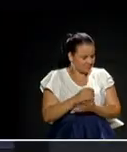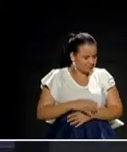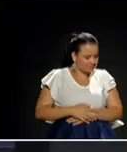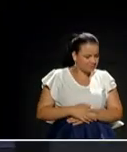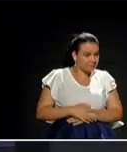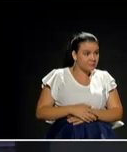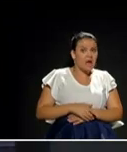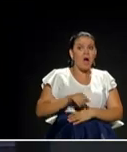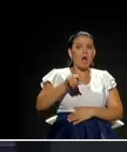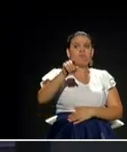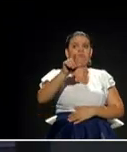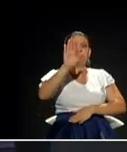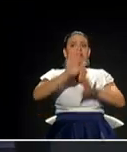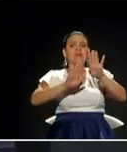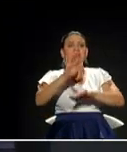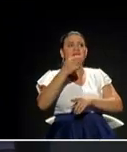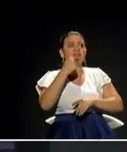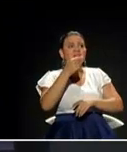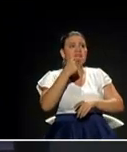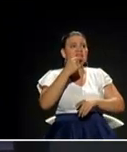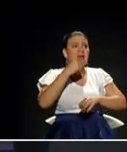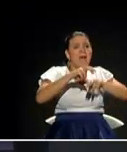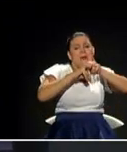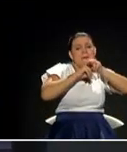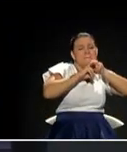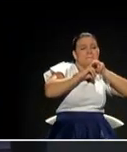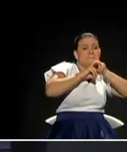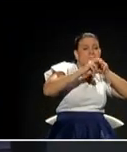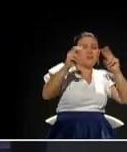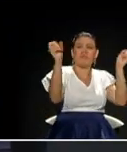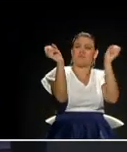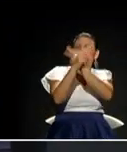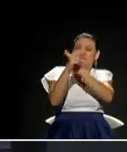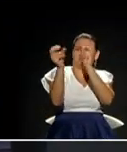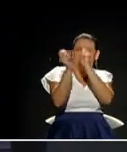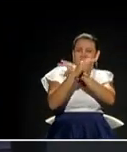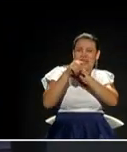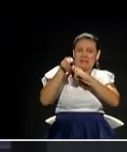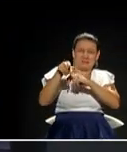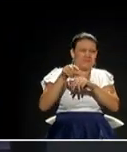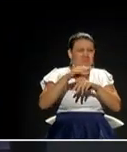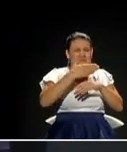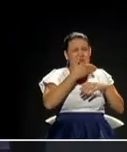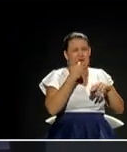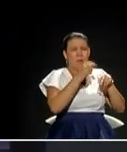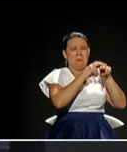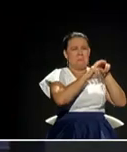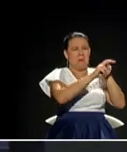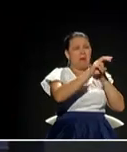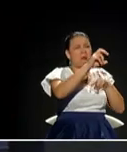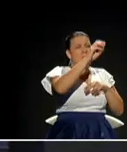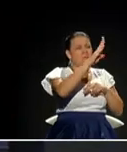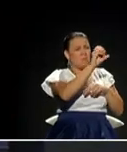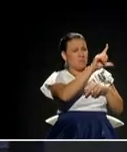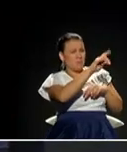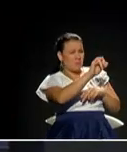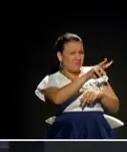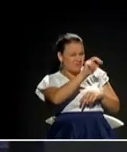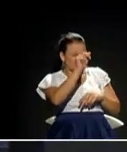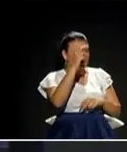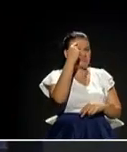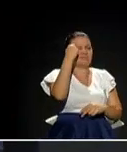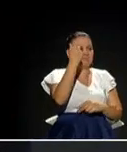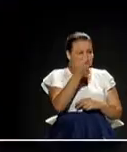la alcaldía de un metrópoli oriental cuando hay un metro por bolívar crees que la habilidad es interesante hacerlo tiene